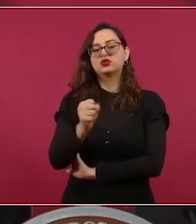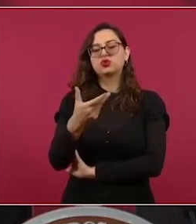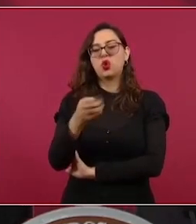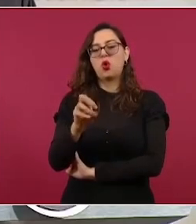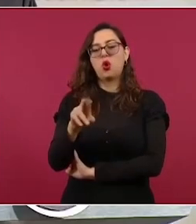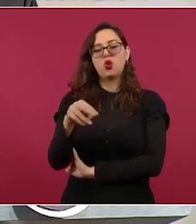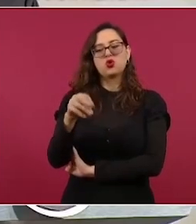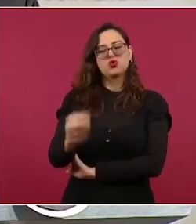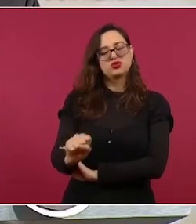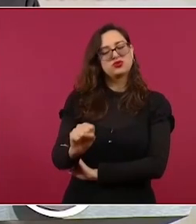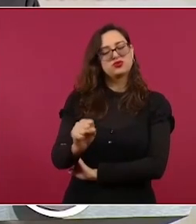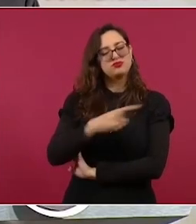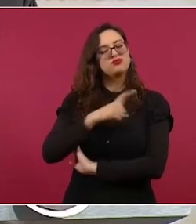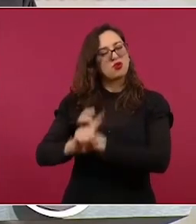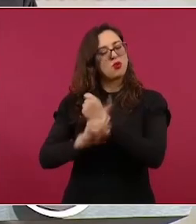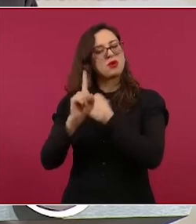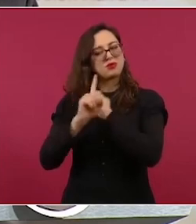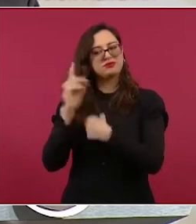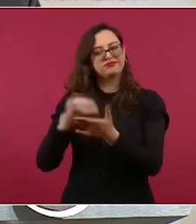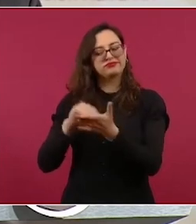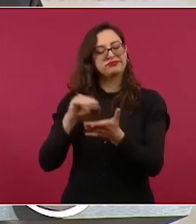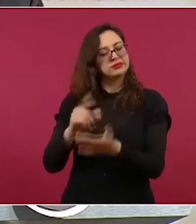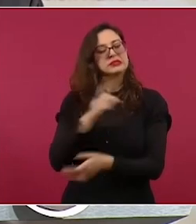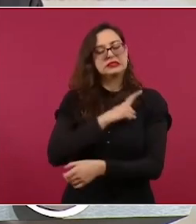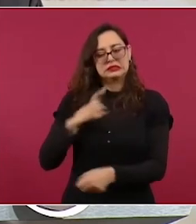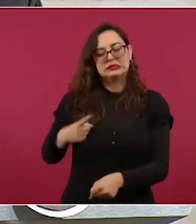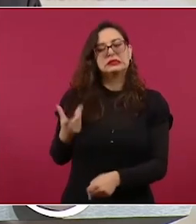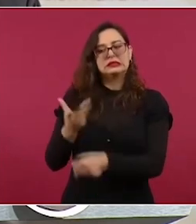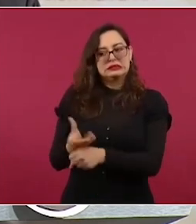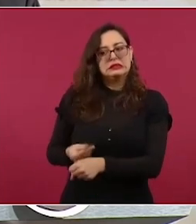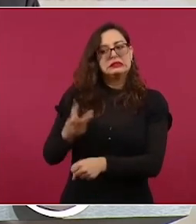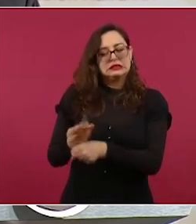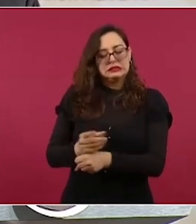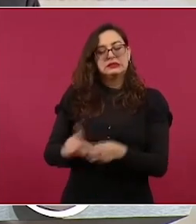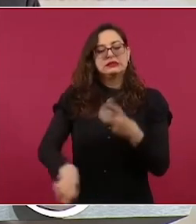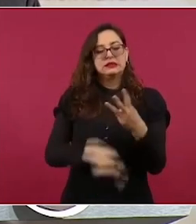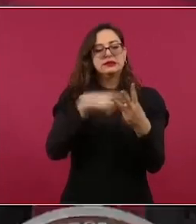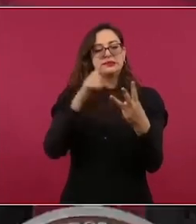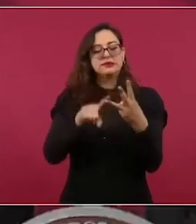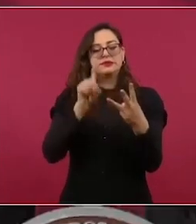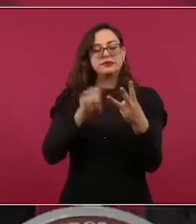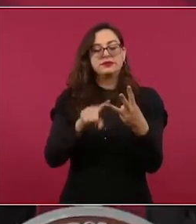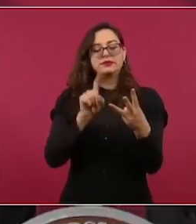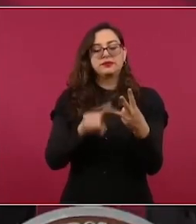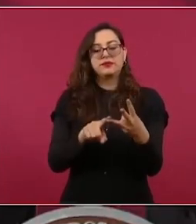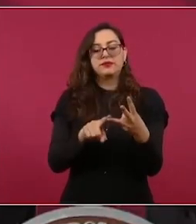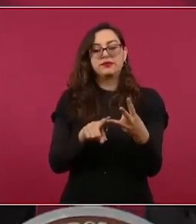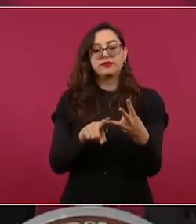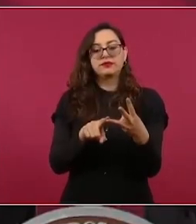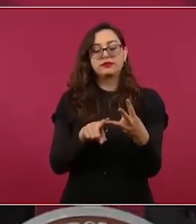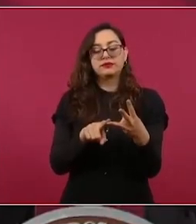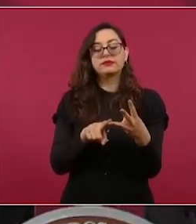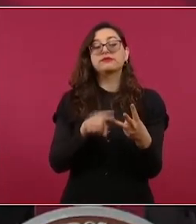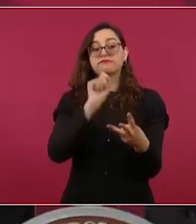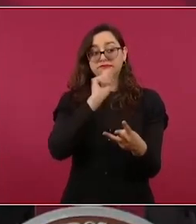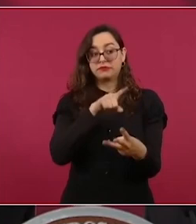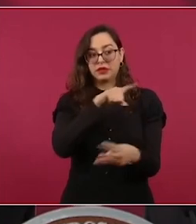Y me va a seguir ayudando Ricardo en